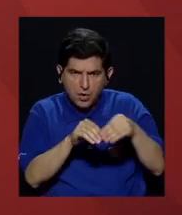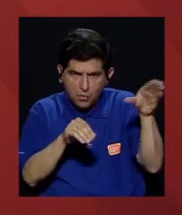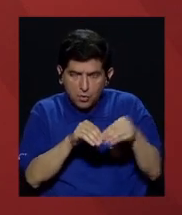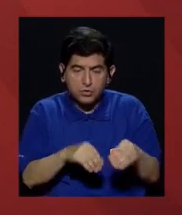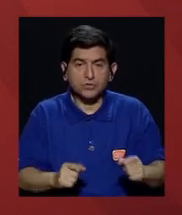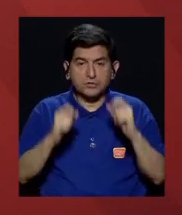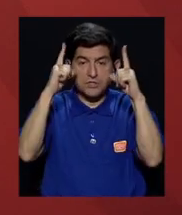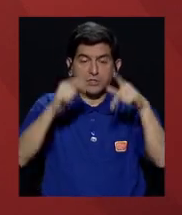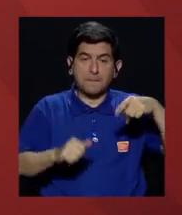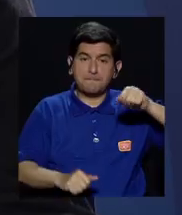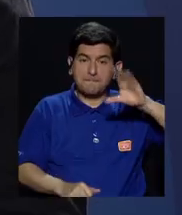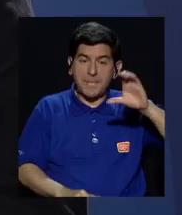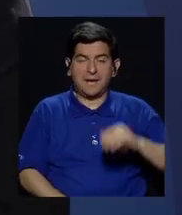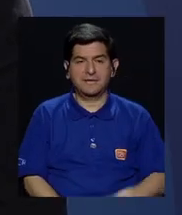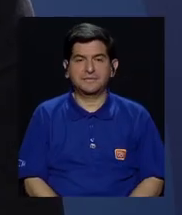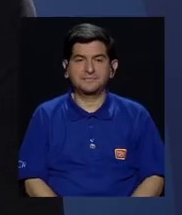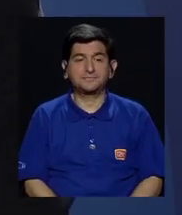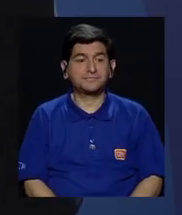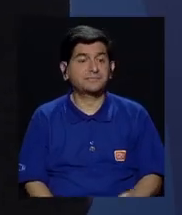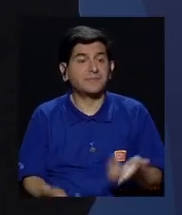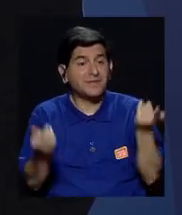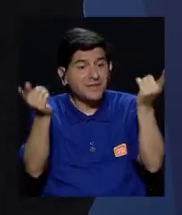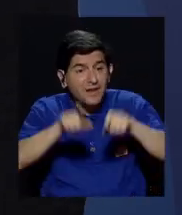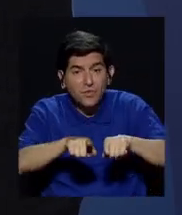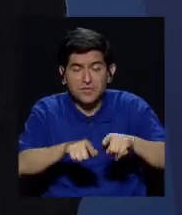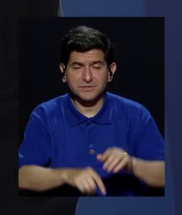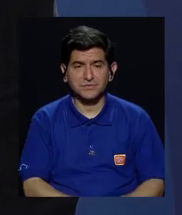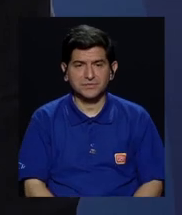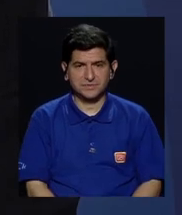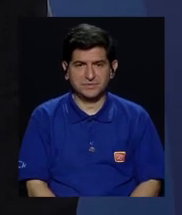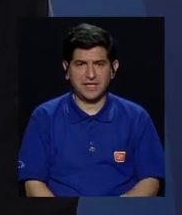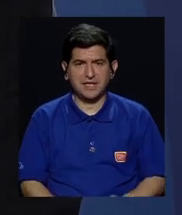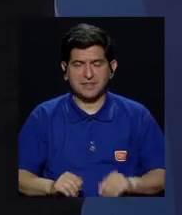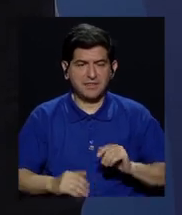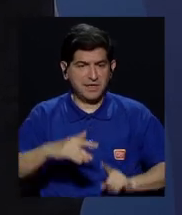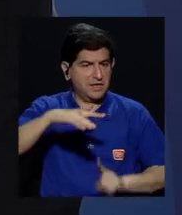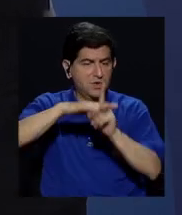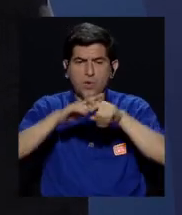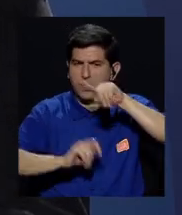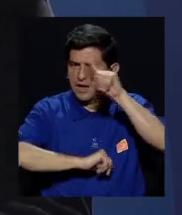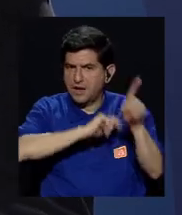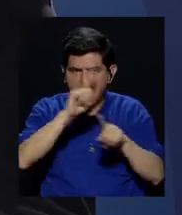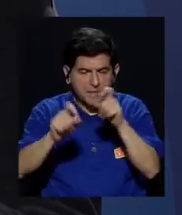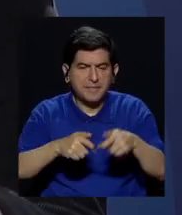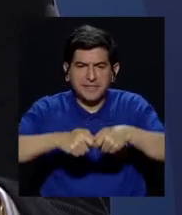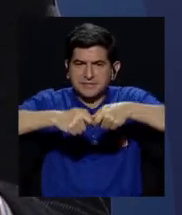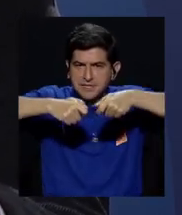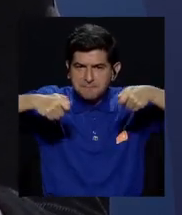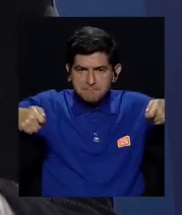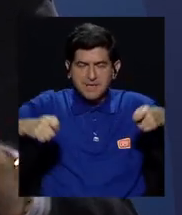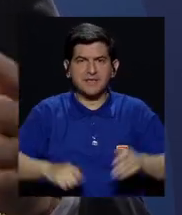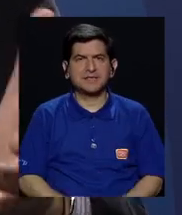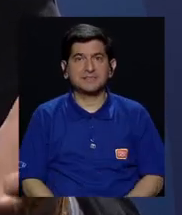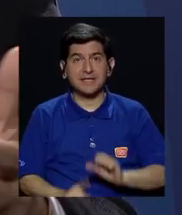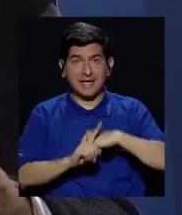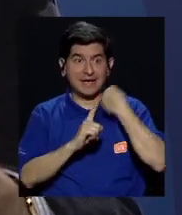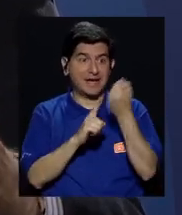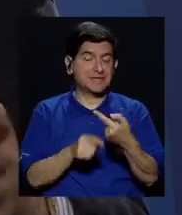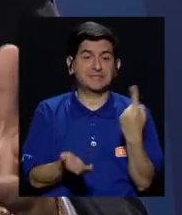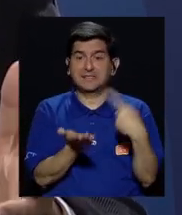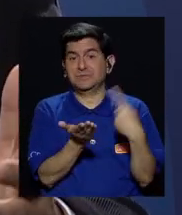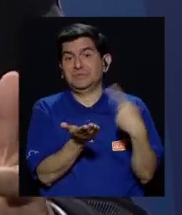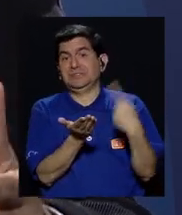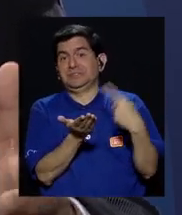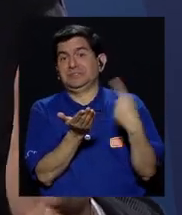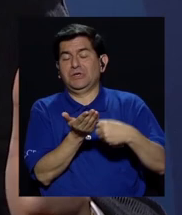sorpresa también el pac con esto es lo que sucede es que estamos partiendo han salido encuestas que pueda que me dan el berenjenal que decía yo